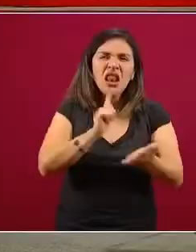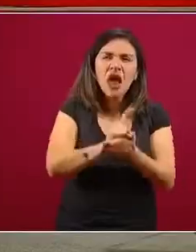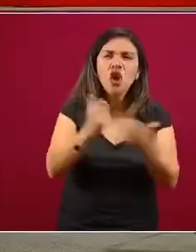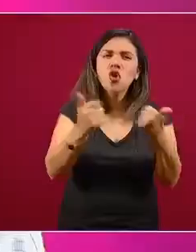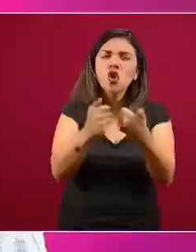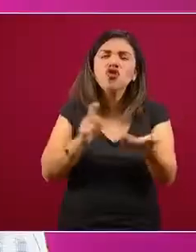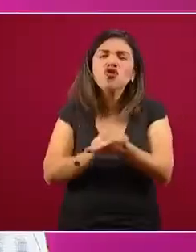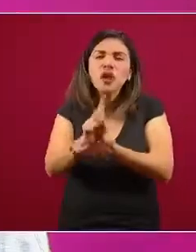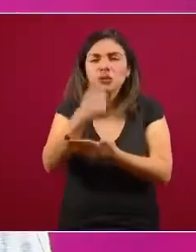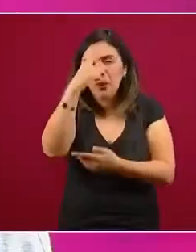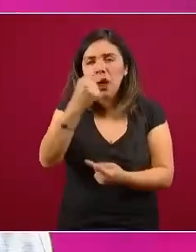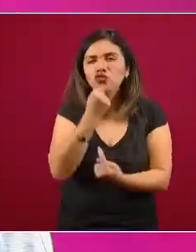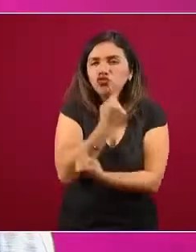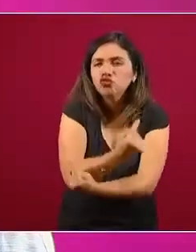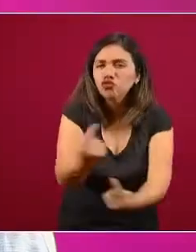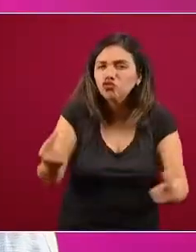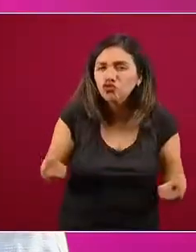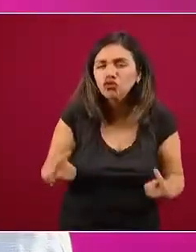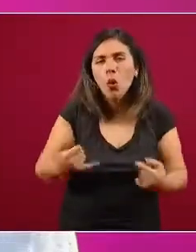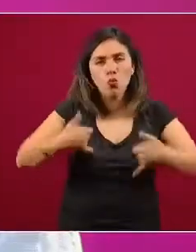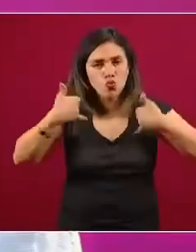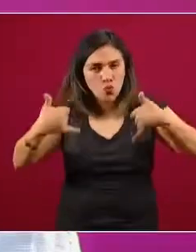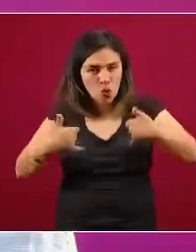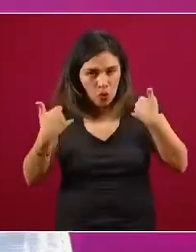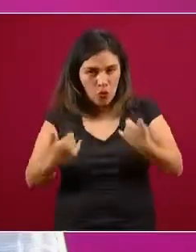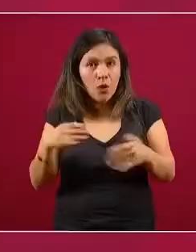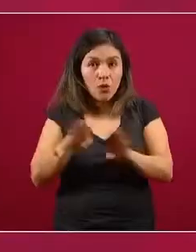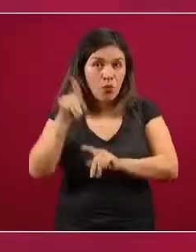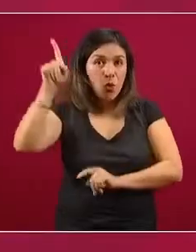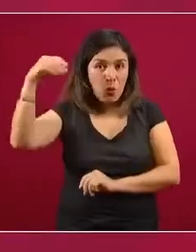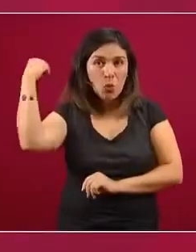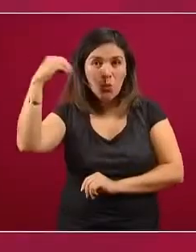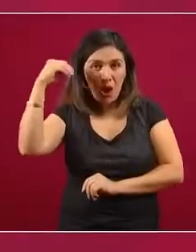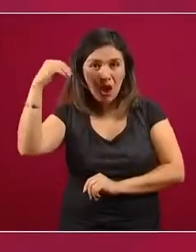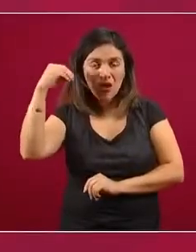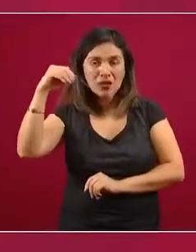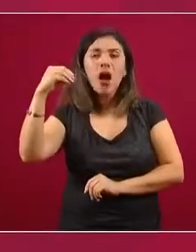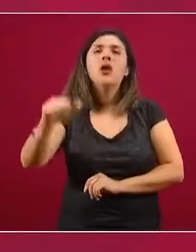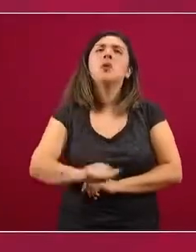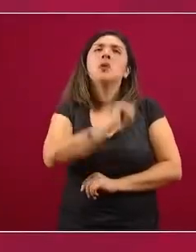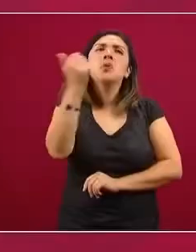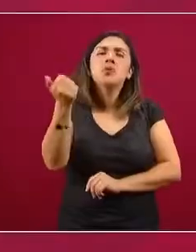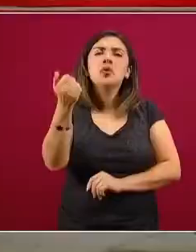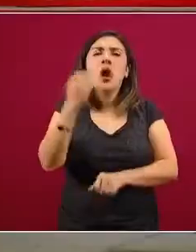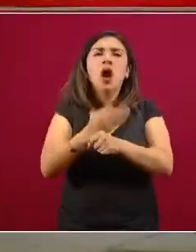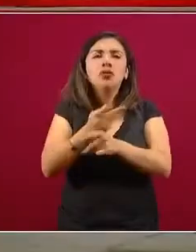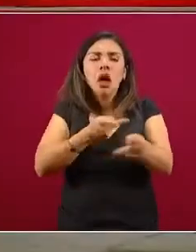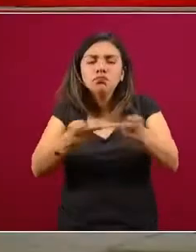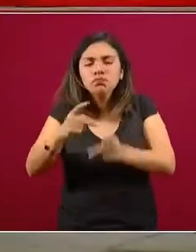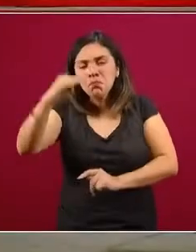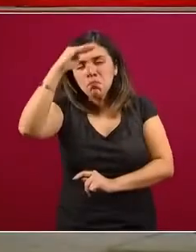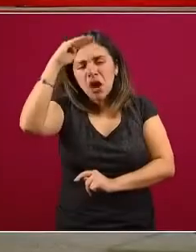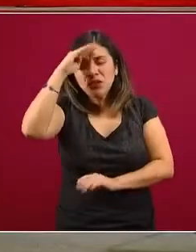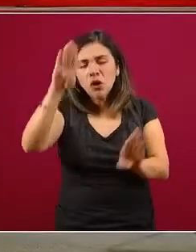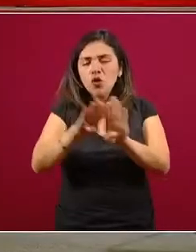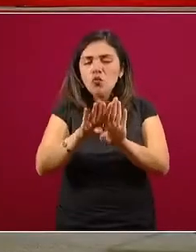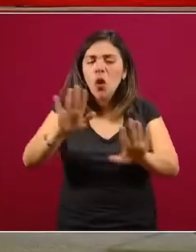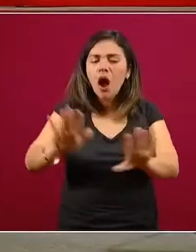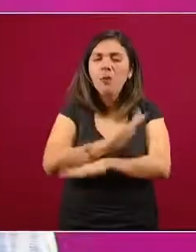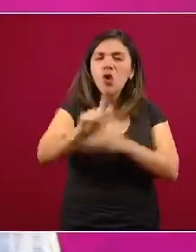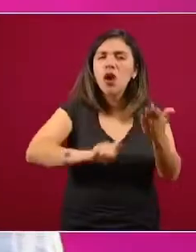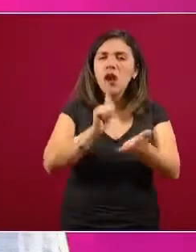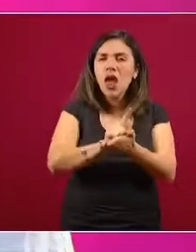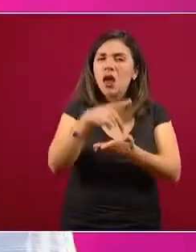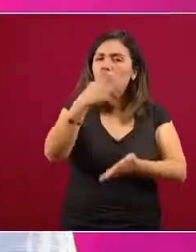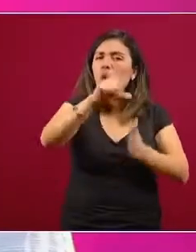los derechos de las niñas, niños y adolescentes, fue el caso de Oaxaca. Otros están pensando en cambios en las leyes locales de